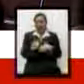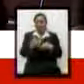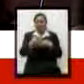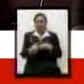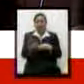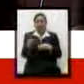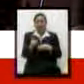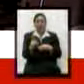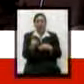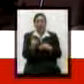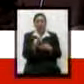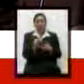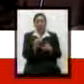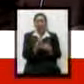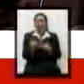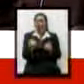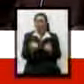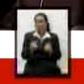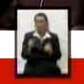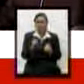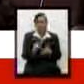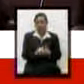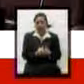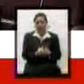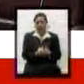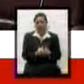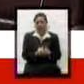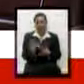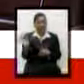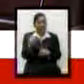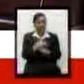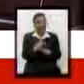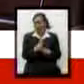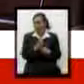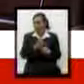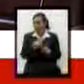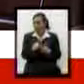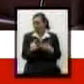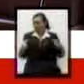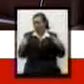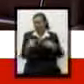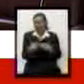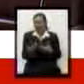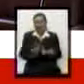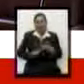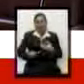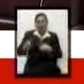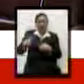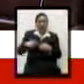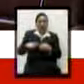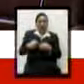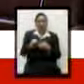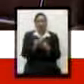el régimen de la reparación de autos usados. De ninguna manera, señor. De ninguna manera. Todo lo contrario. Hemos incorporado